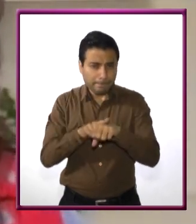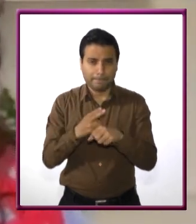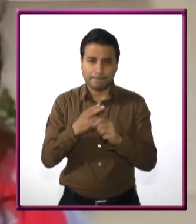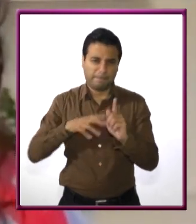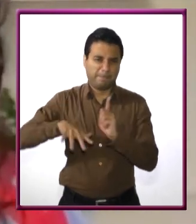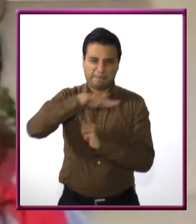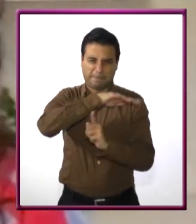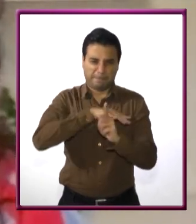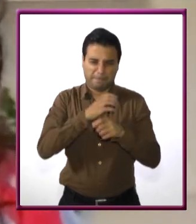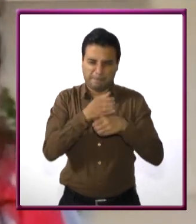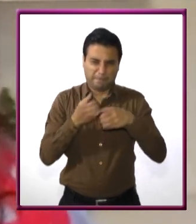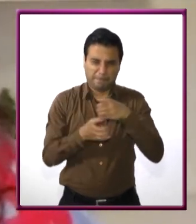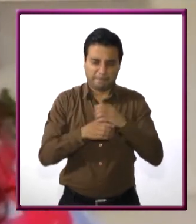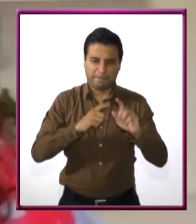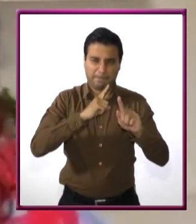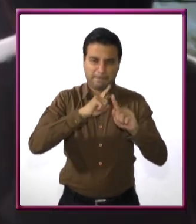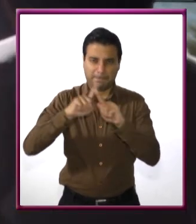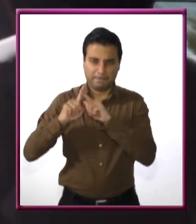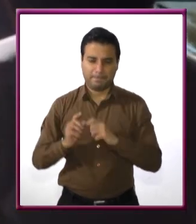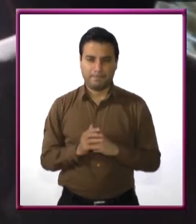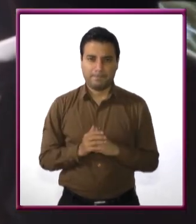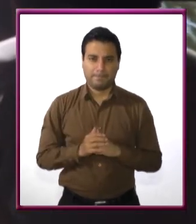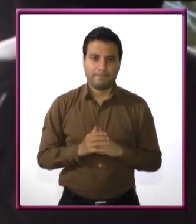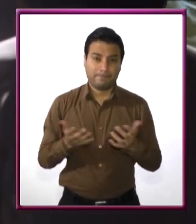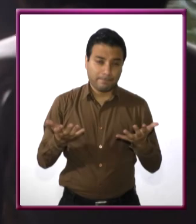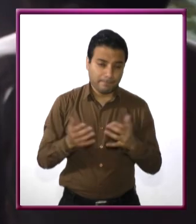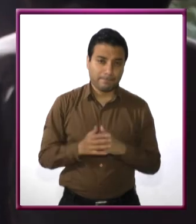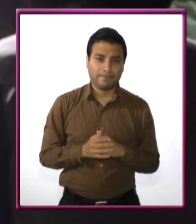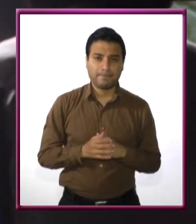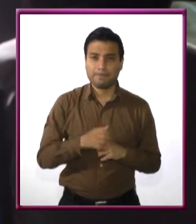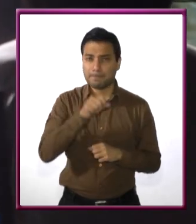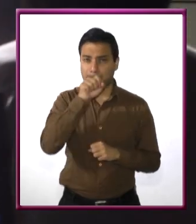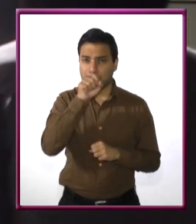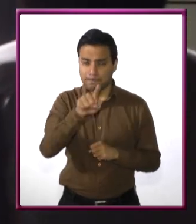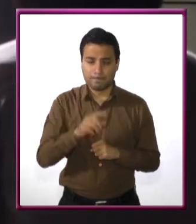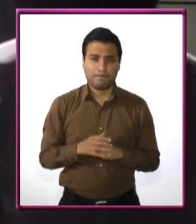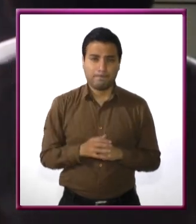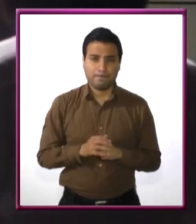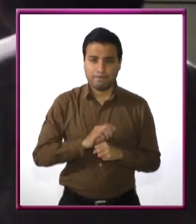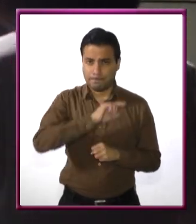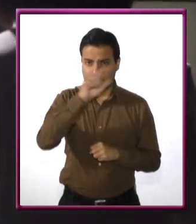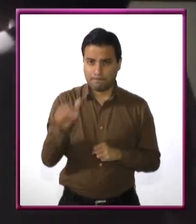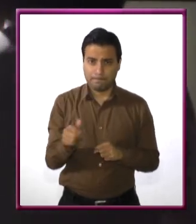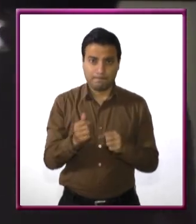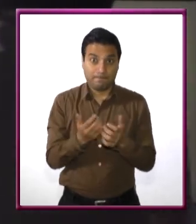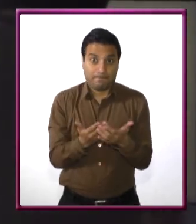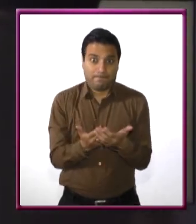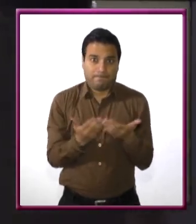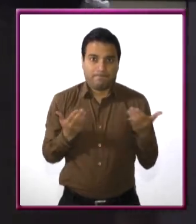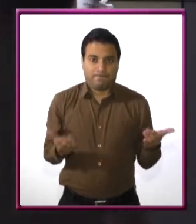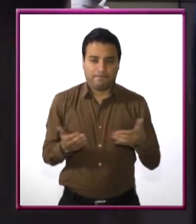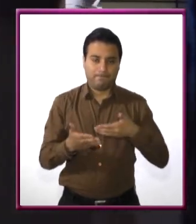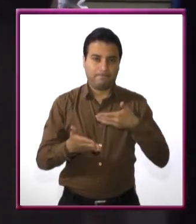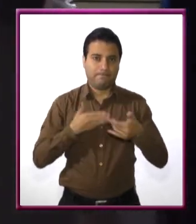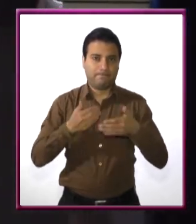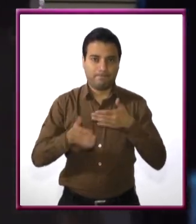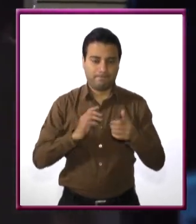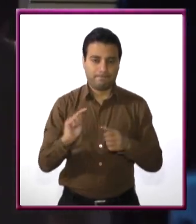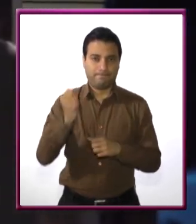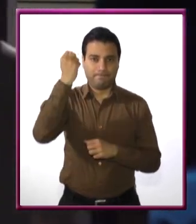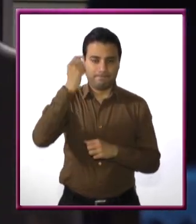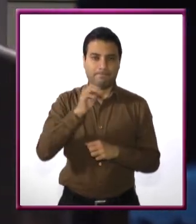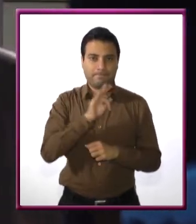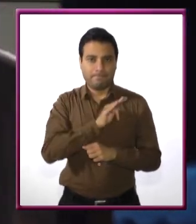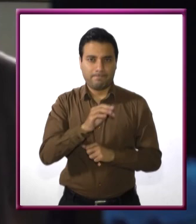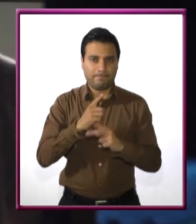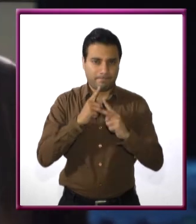que observamos en la naturaleza, hasta la sofisticación de las herramientas con las que